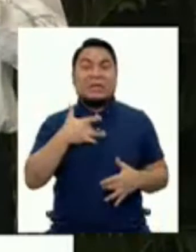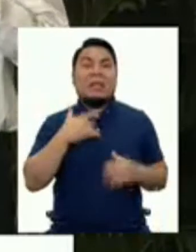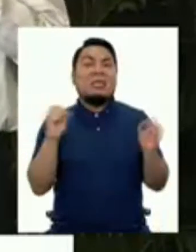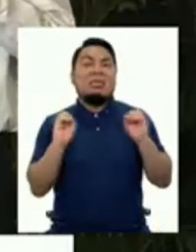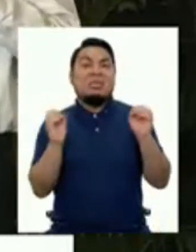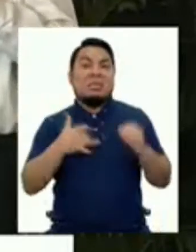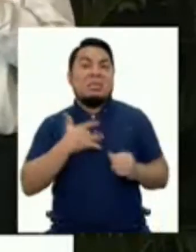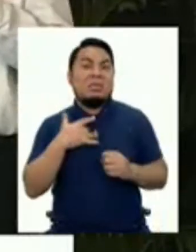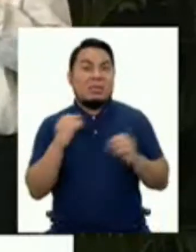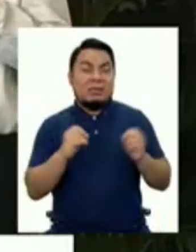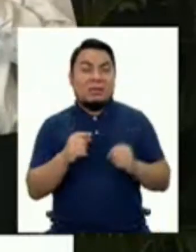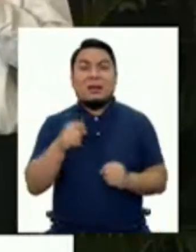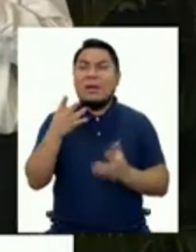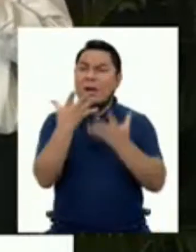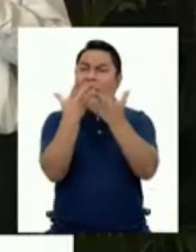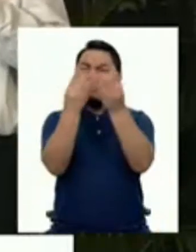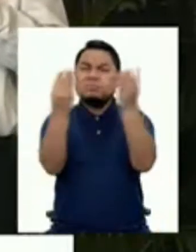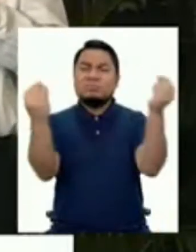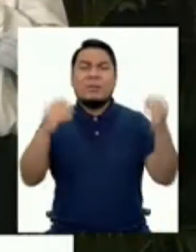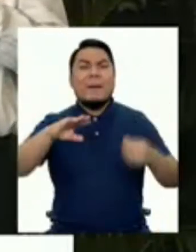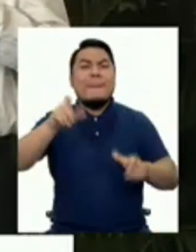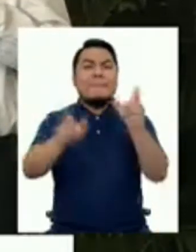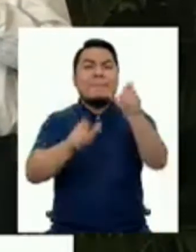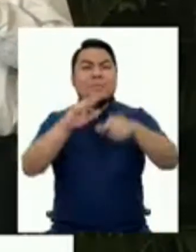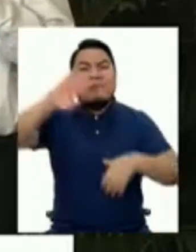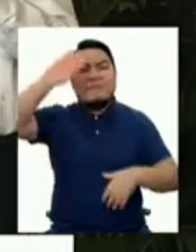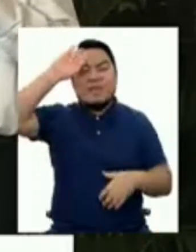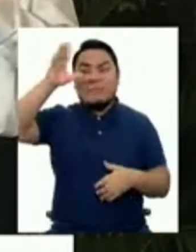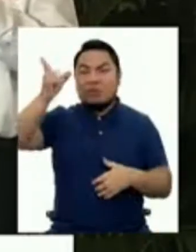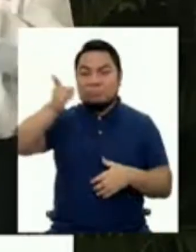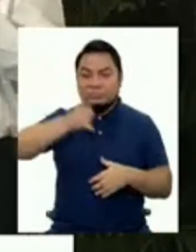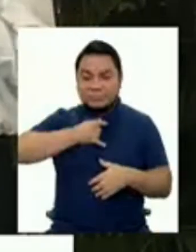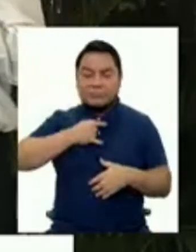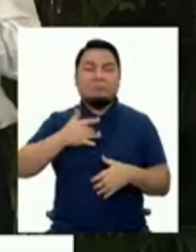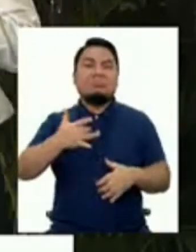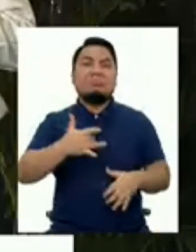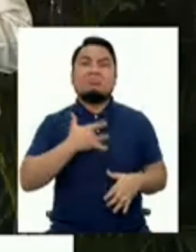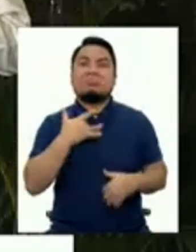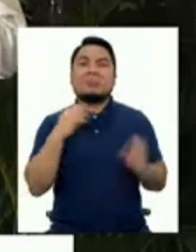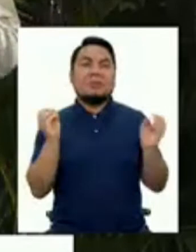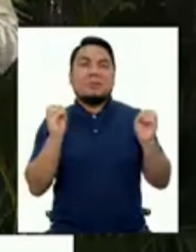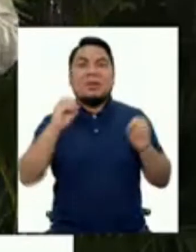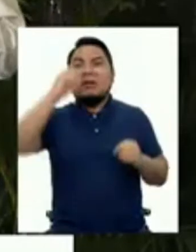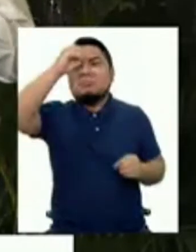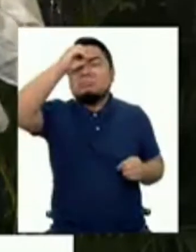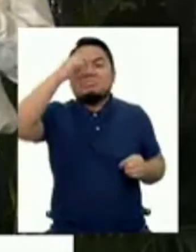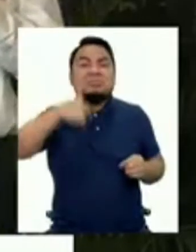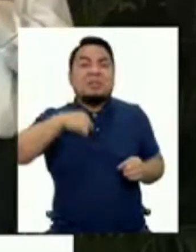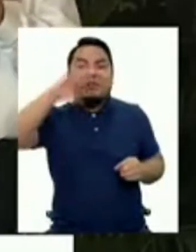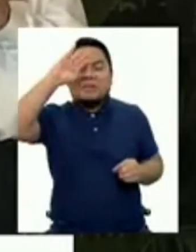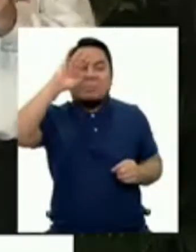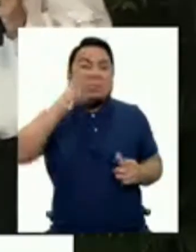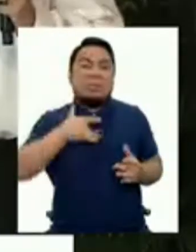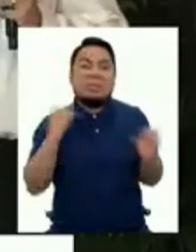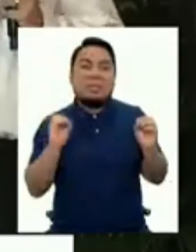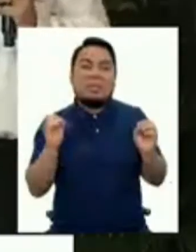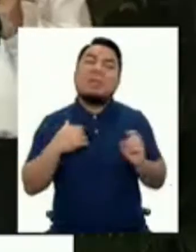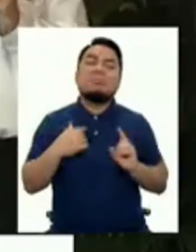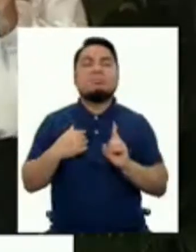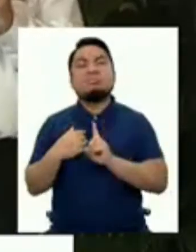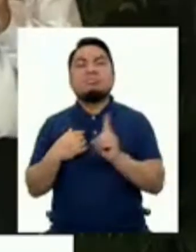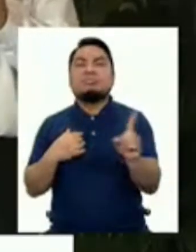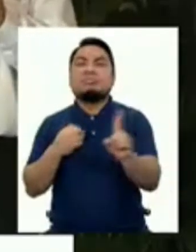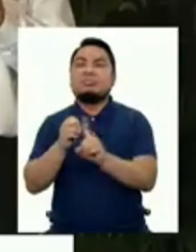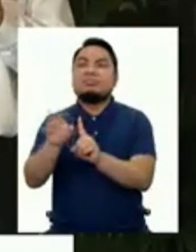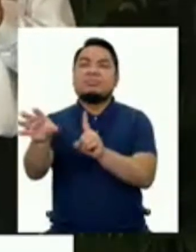es decir, que tienen el virus y no saben, por precaución todos debemos usar mascarilla, porque no sabemos